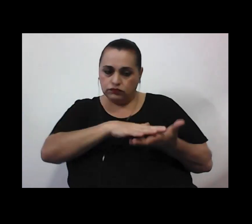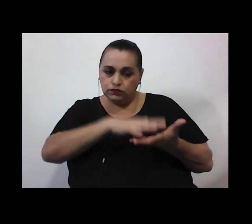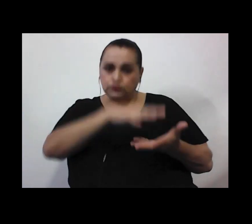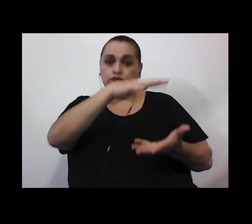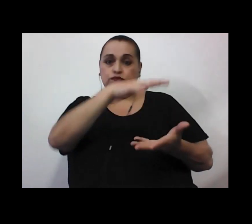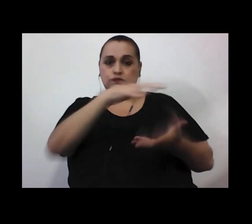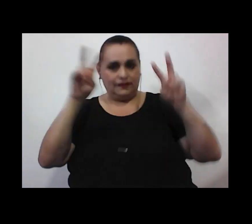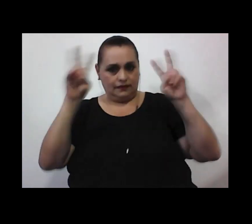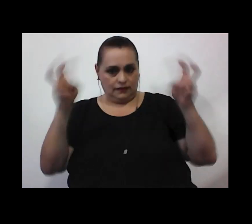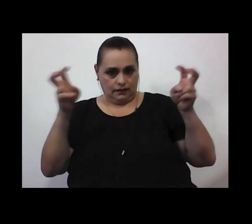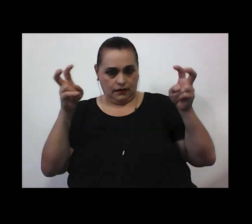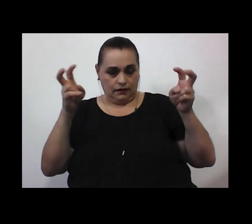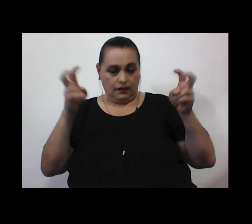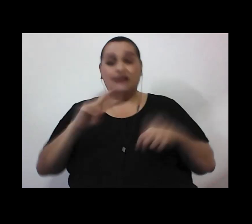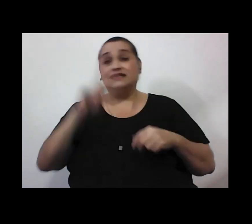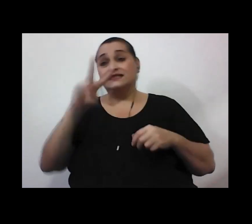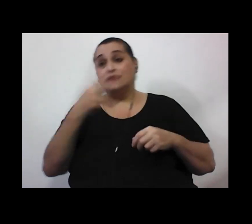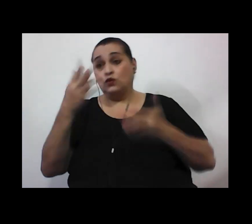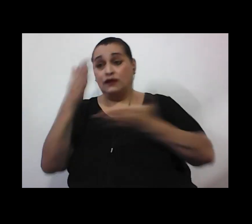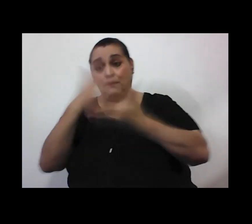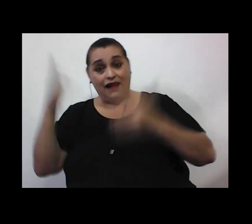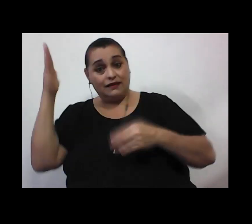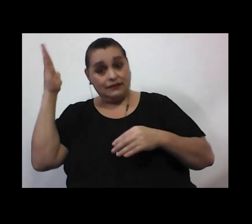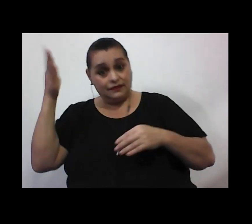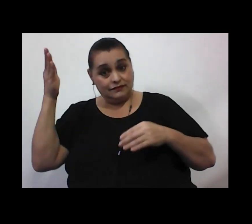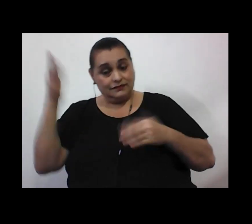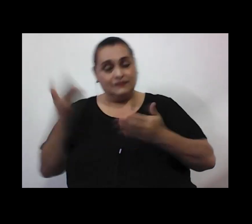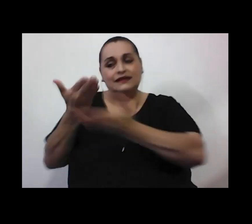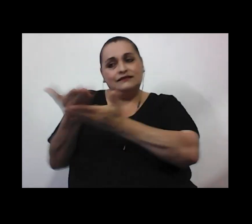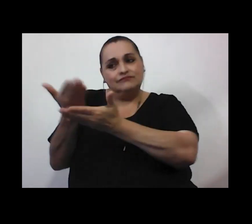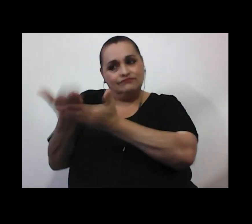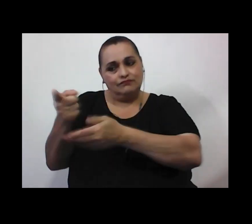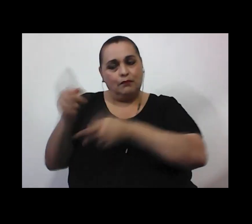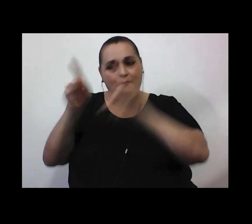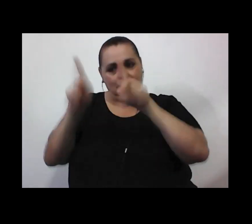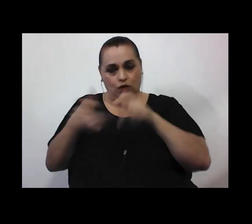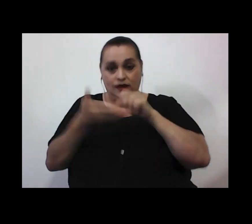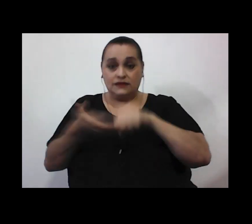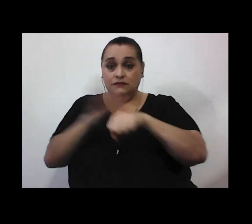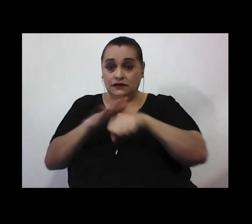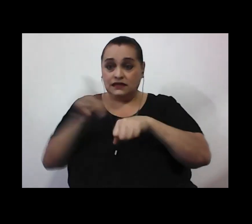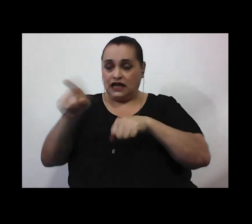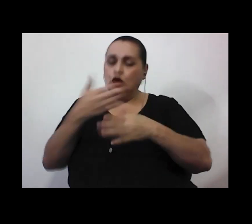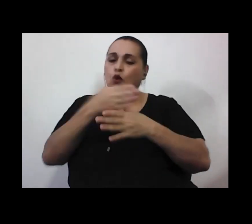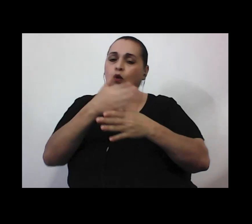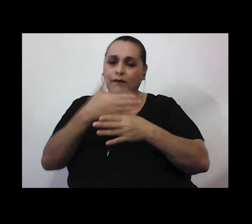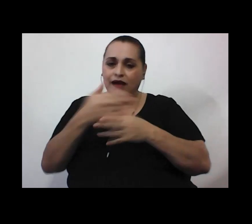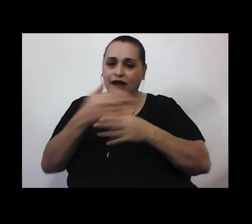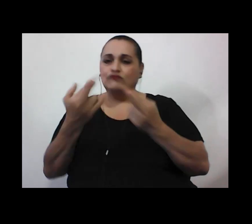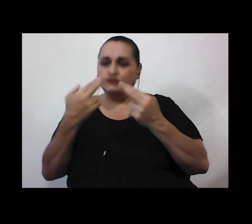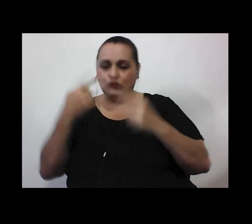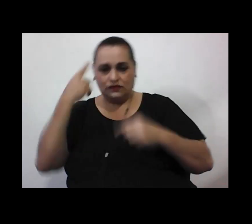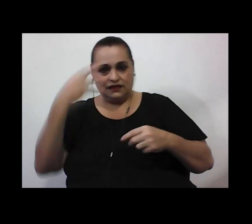temática. En la segunda parte se las plantearemos a la persona especialista para que nos comparta su criterio.